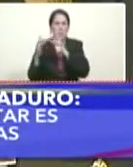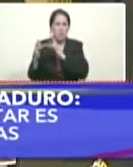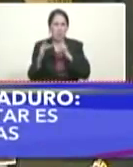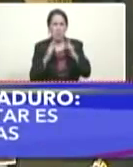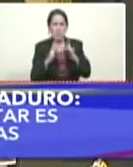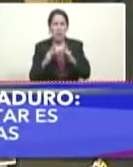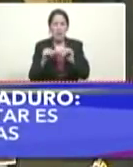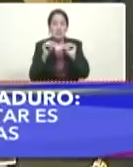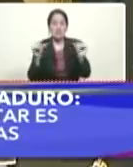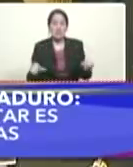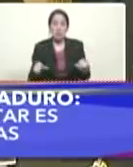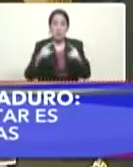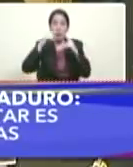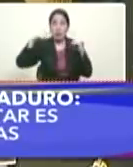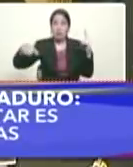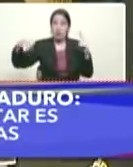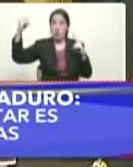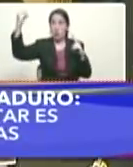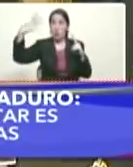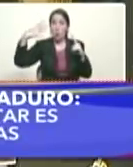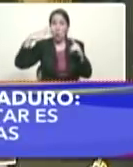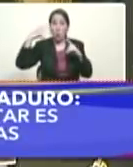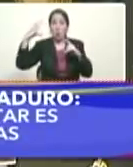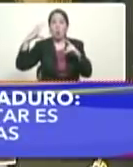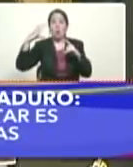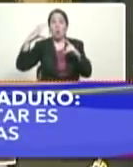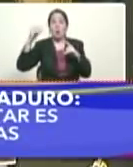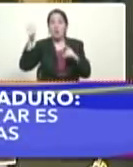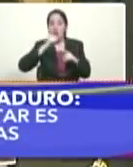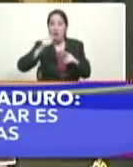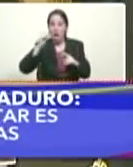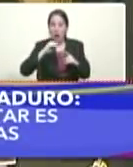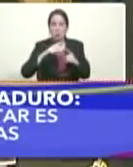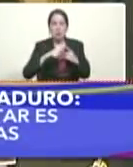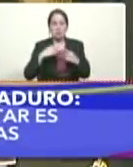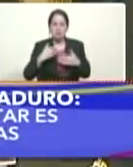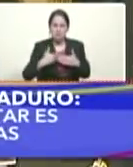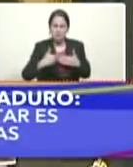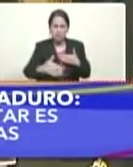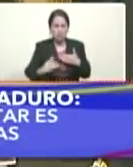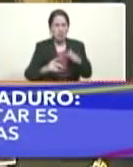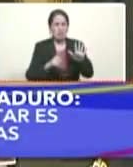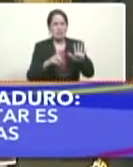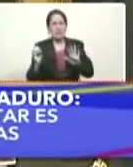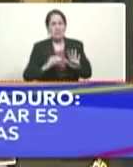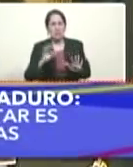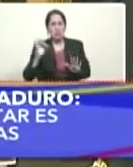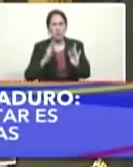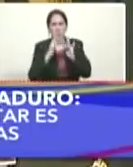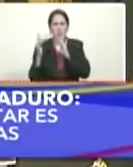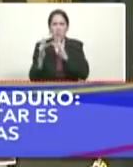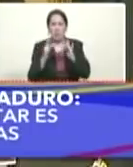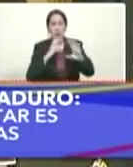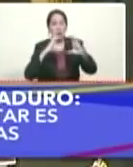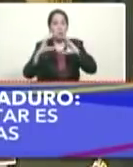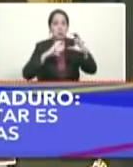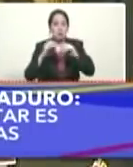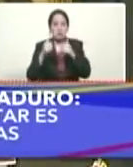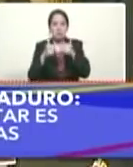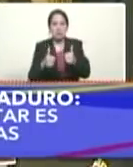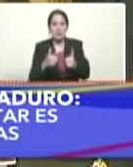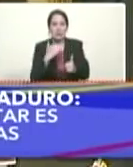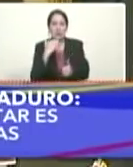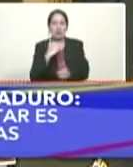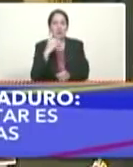del sistema de aguas comunicaciones ya hemos avanzado como en un 60 por ciento establecimiento de comunicaciones verdad tiene que ser el